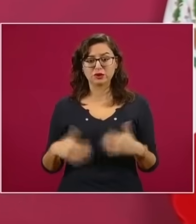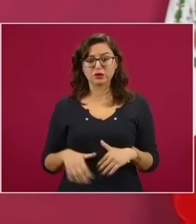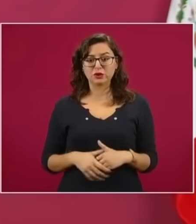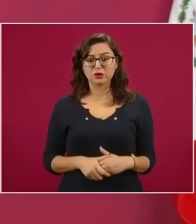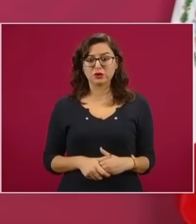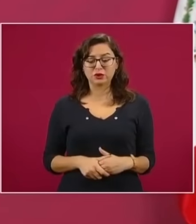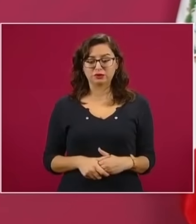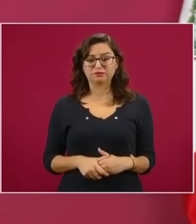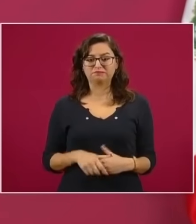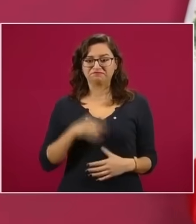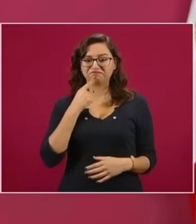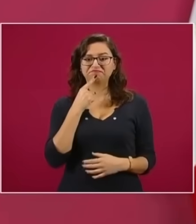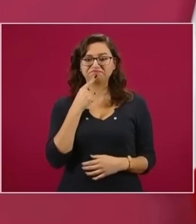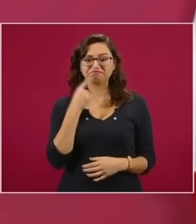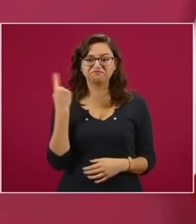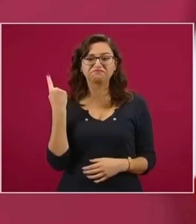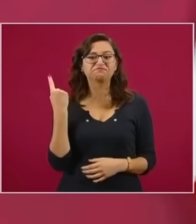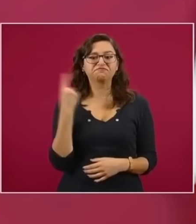acusado